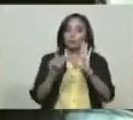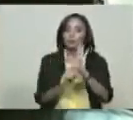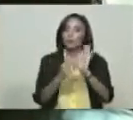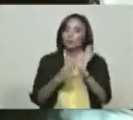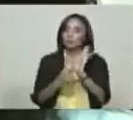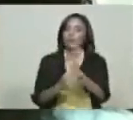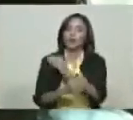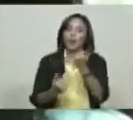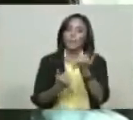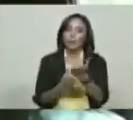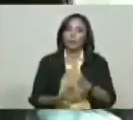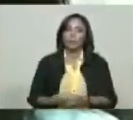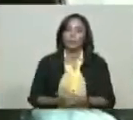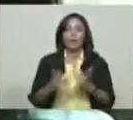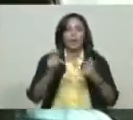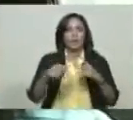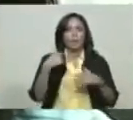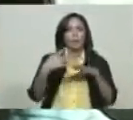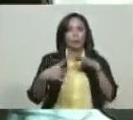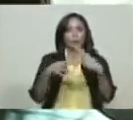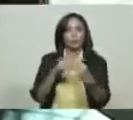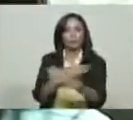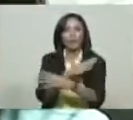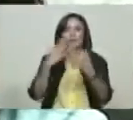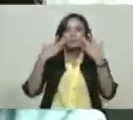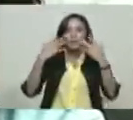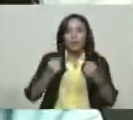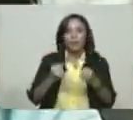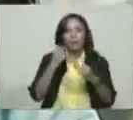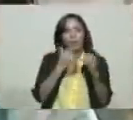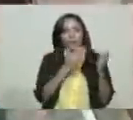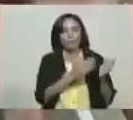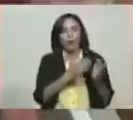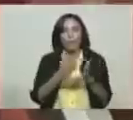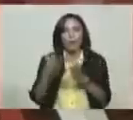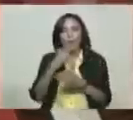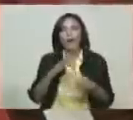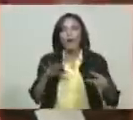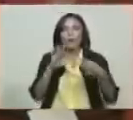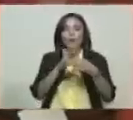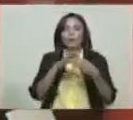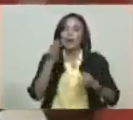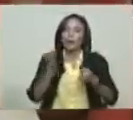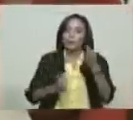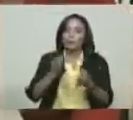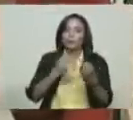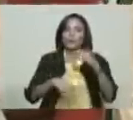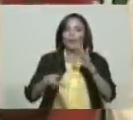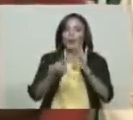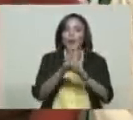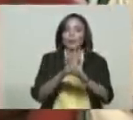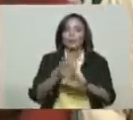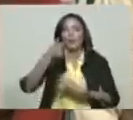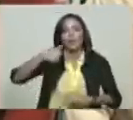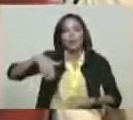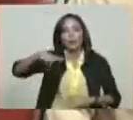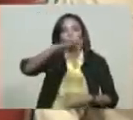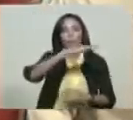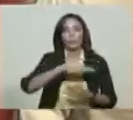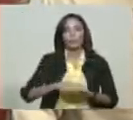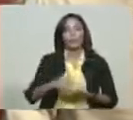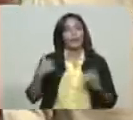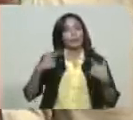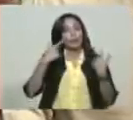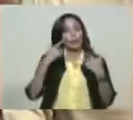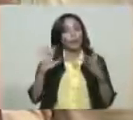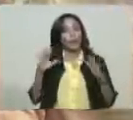que establezcan un andamiaje de seguridad jurídica y social para el pueblo. Creo que es la otra gran